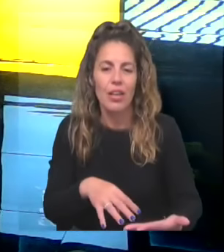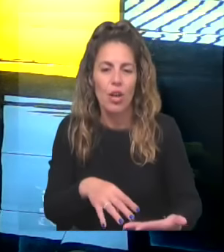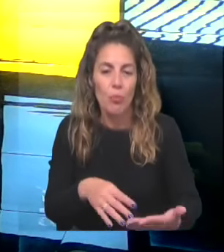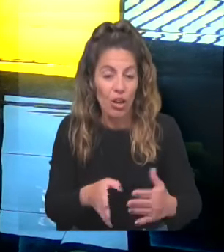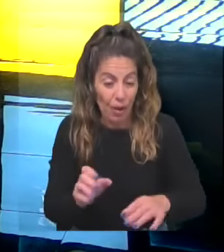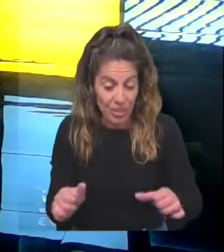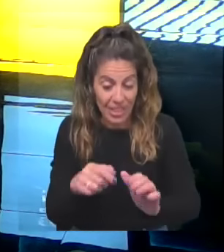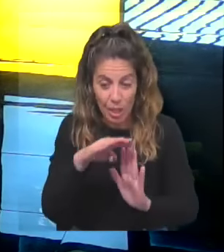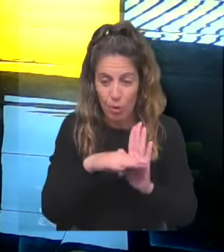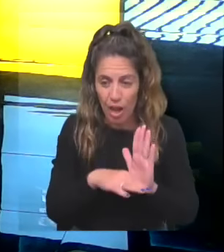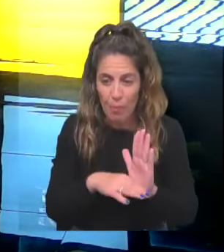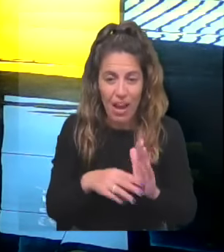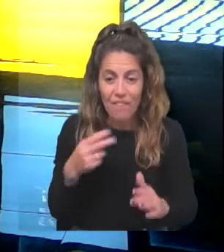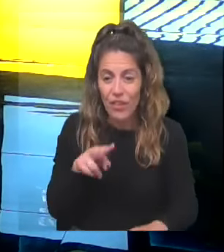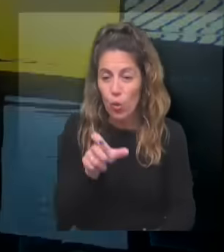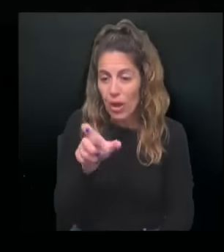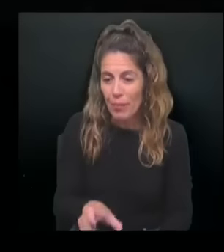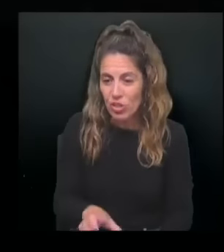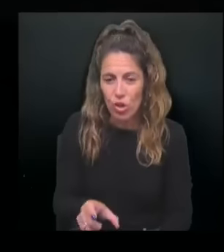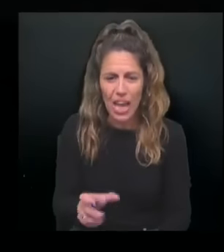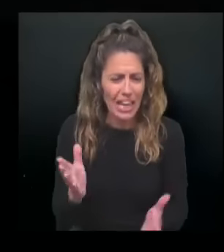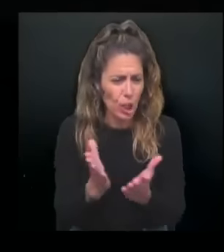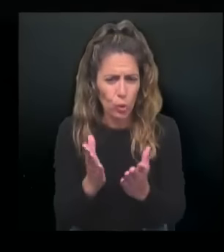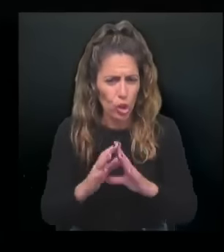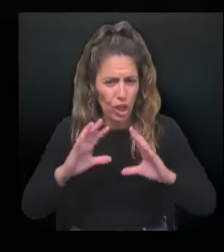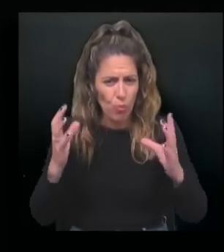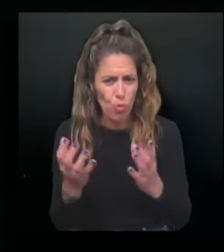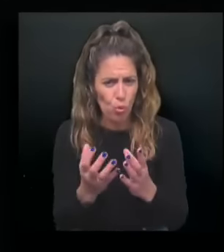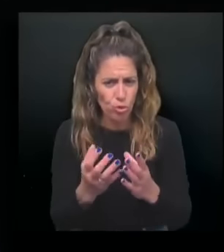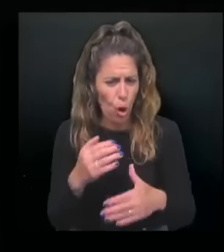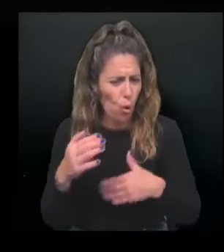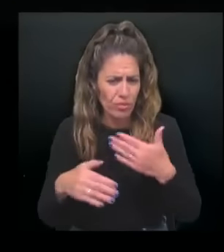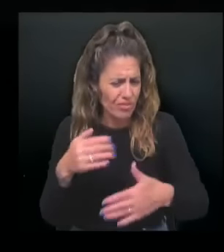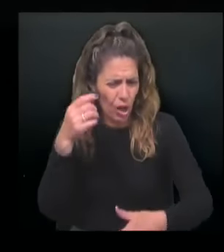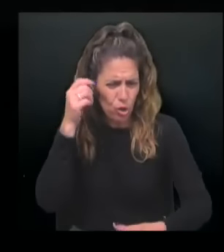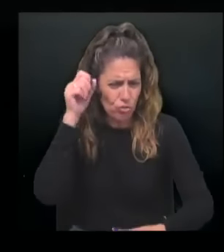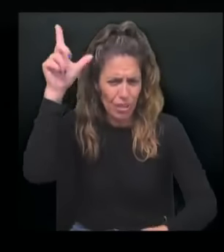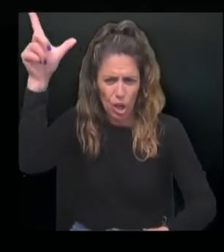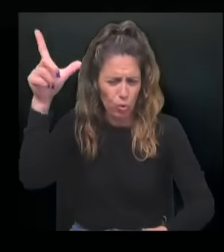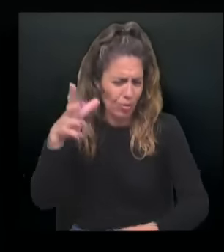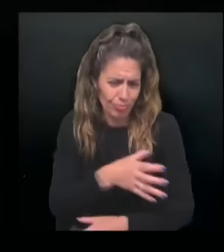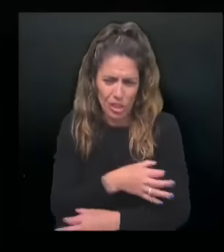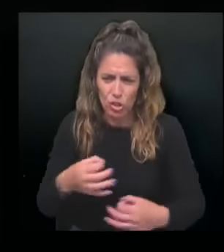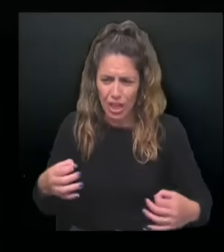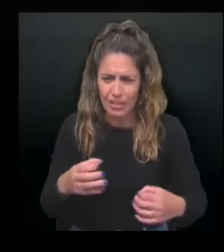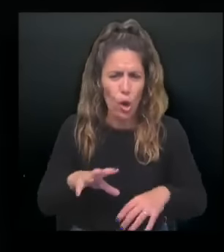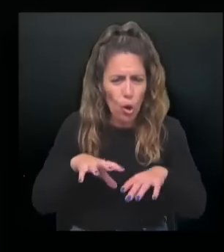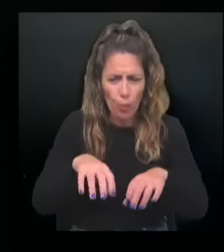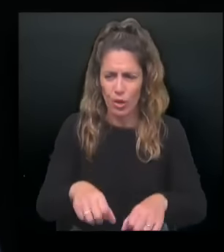este programa, me encuentro con un tipo que estudió por todo el mundo, que tiene un desarrollo intelectual impresionante, un